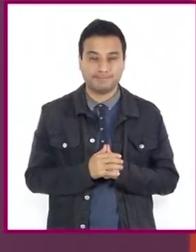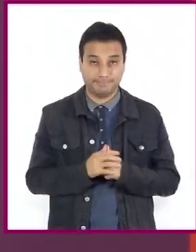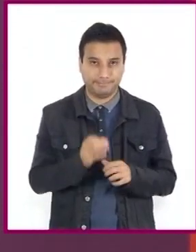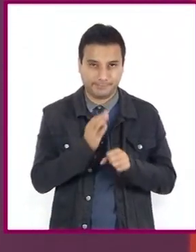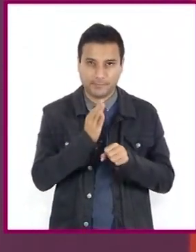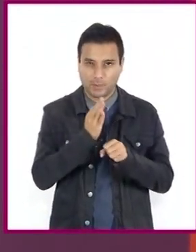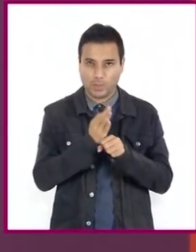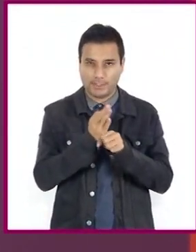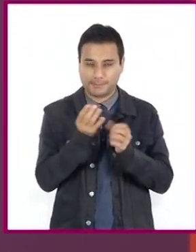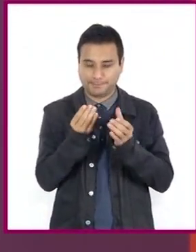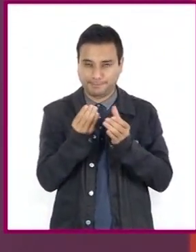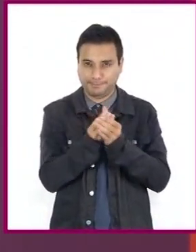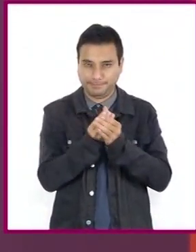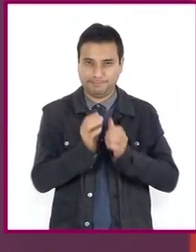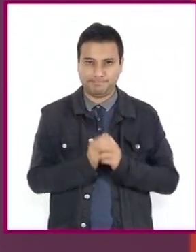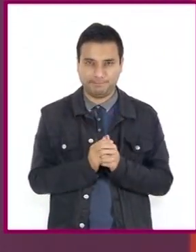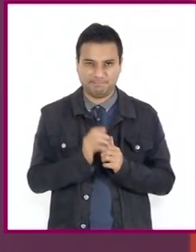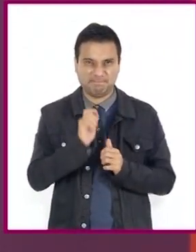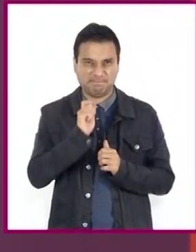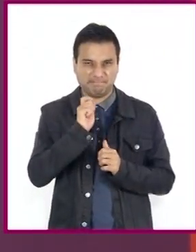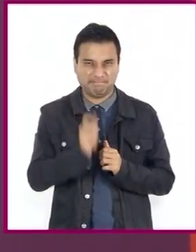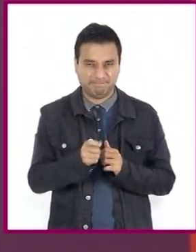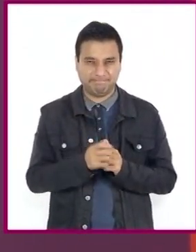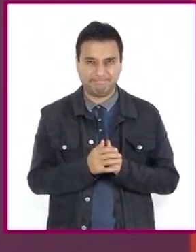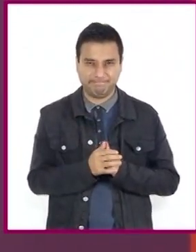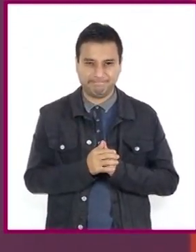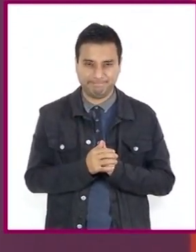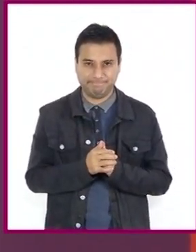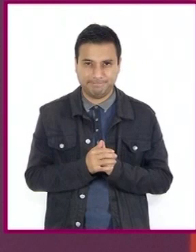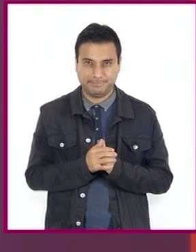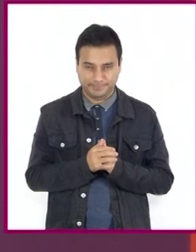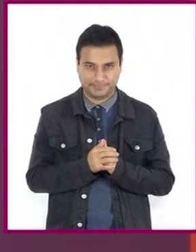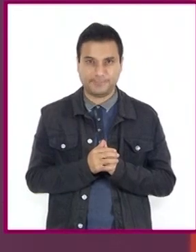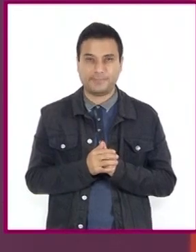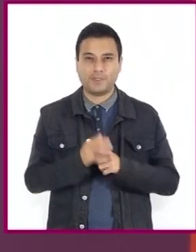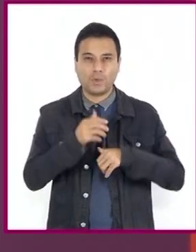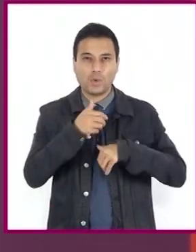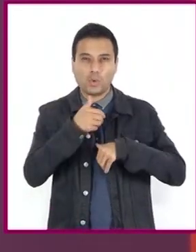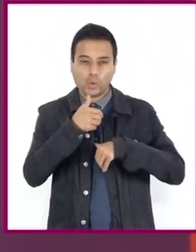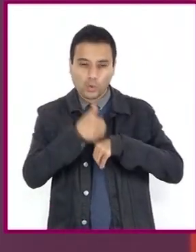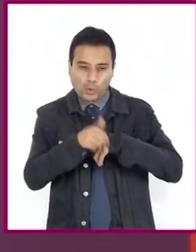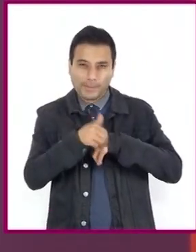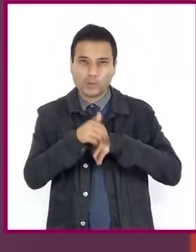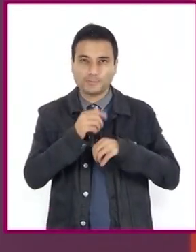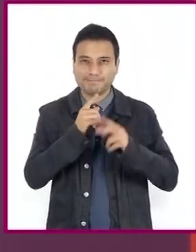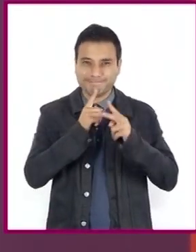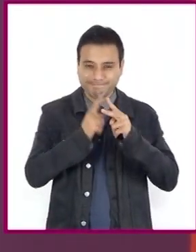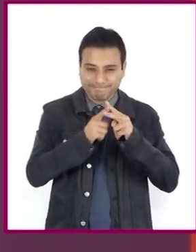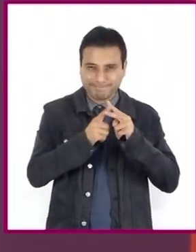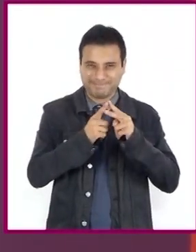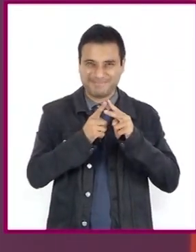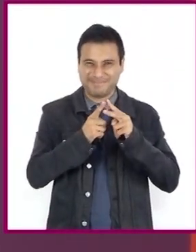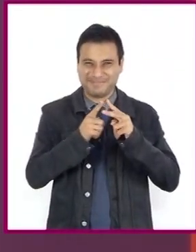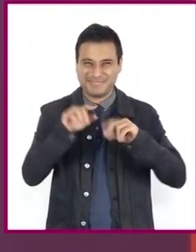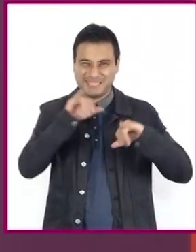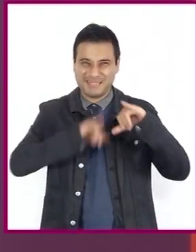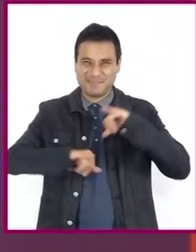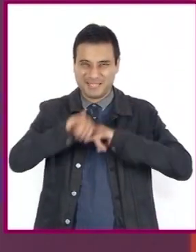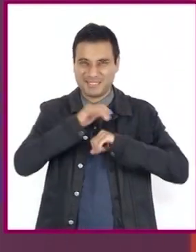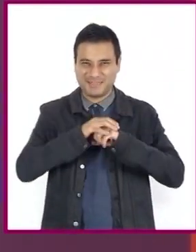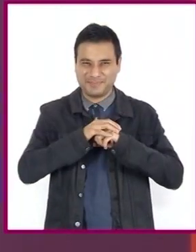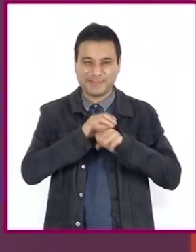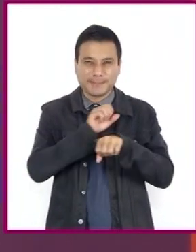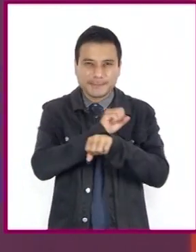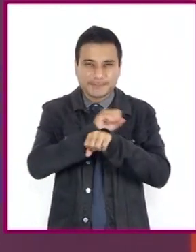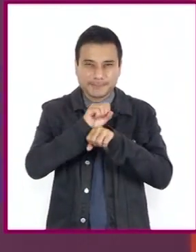se explicará y verificará la correcta expresión de ecuaciones químicas sencillas con base en la ley de la conservación de la materia.